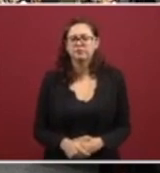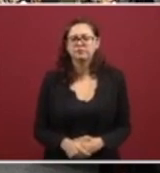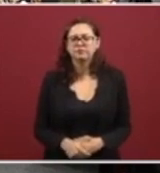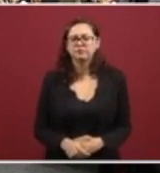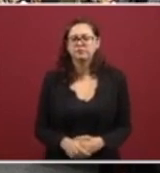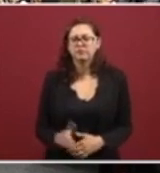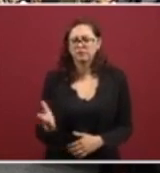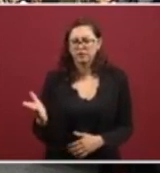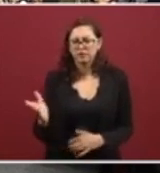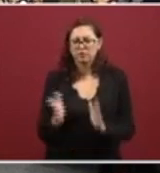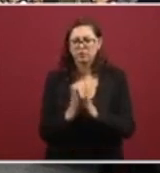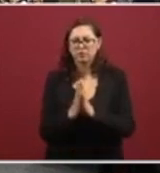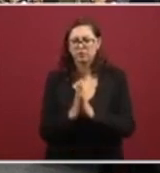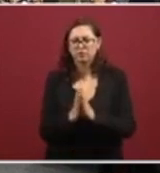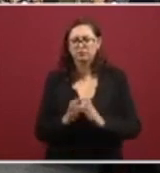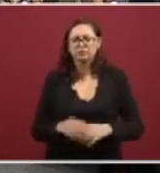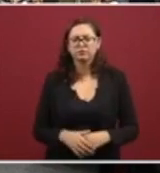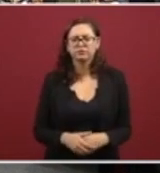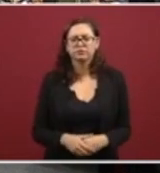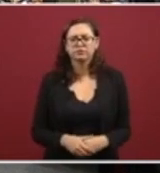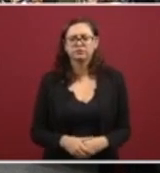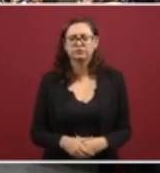Gracias. Por favor. Sí, secretario.